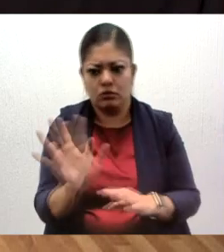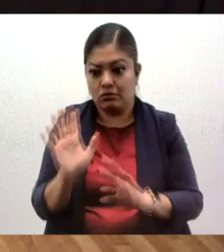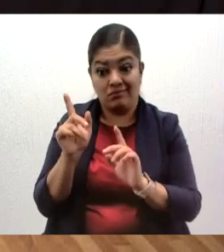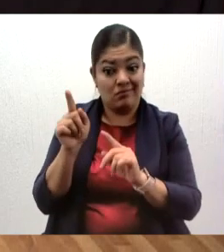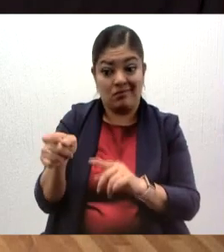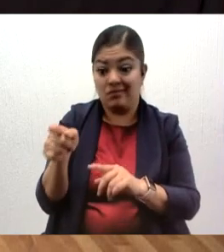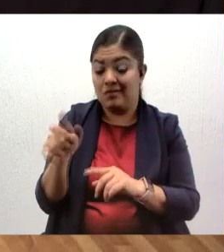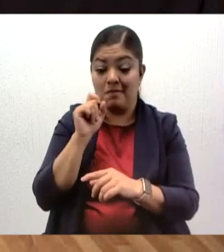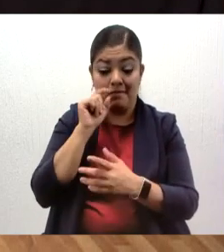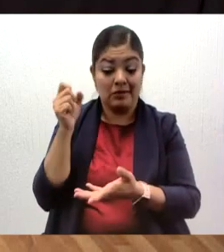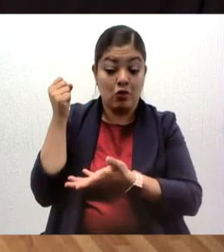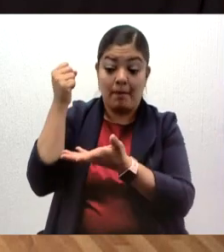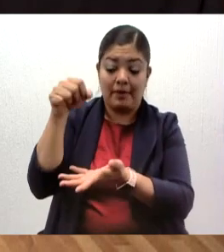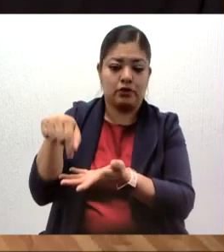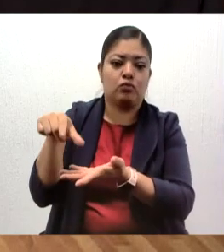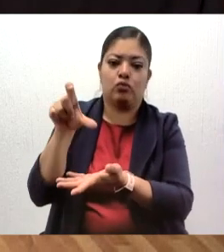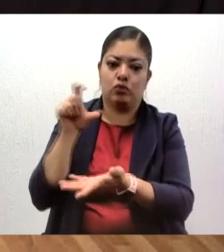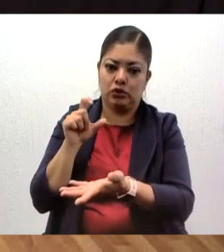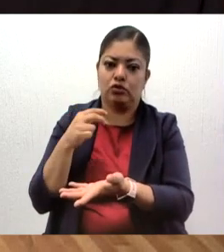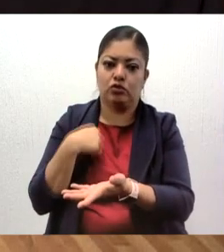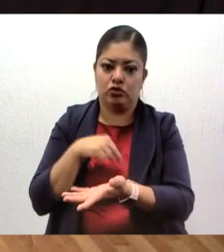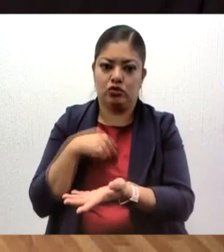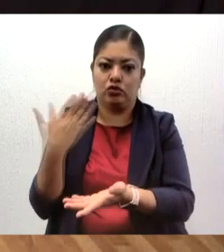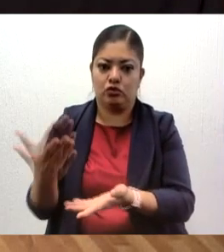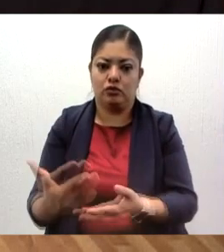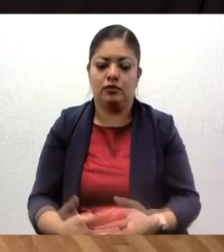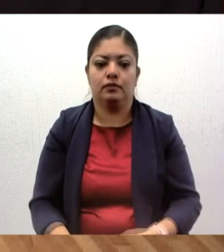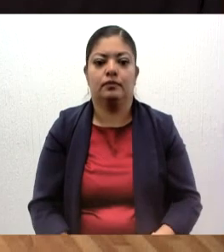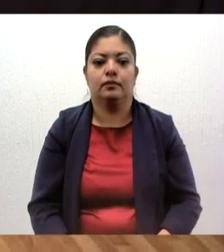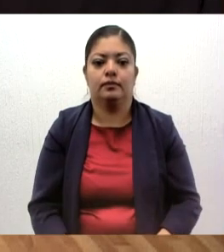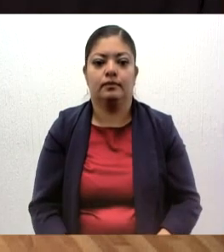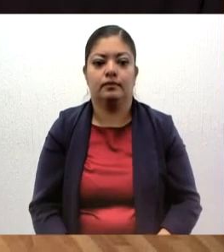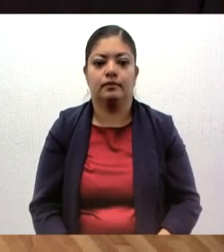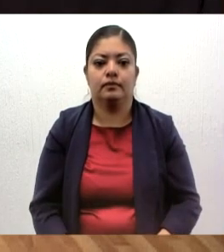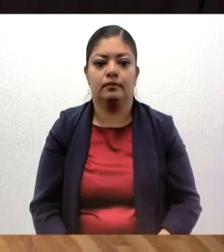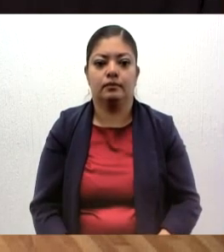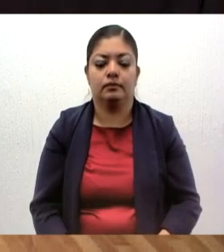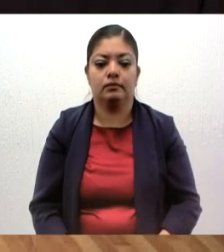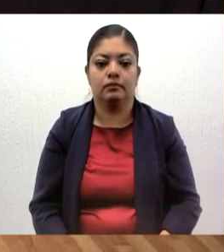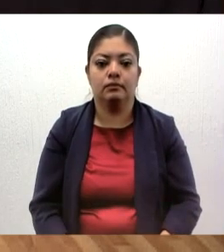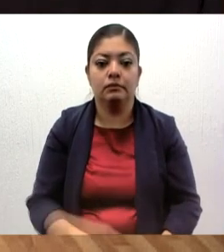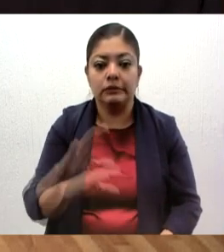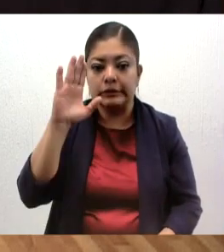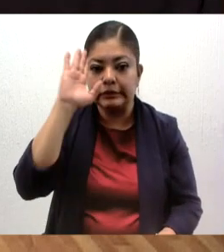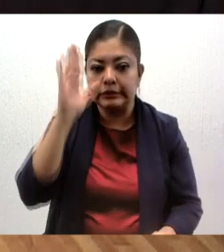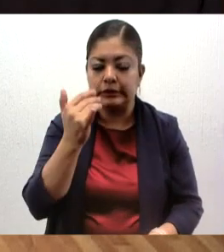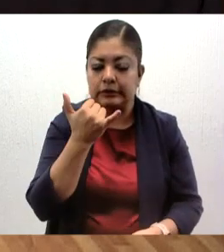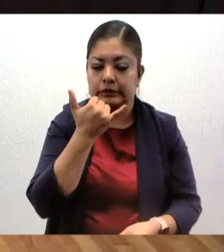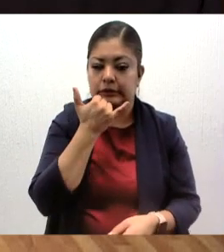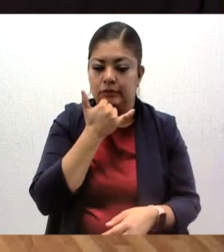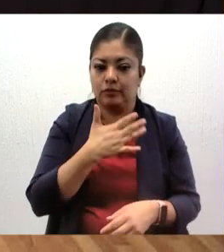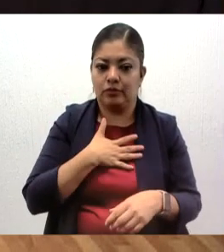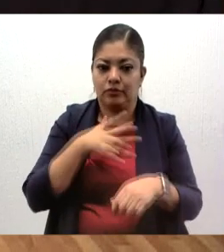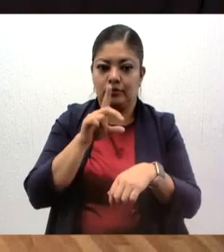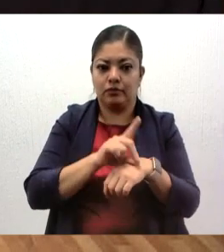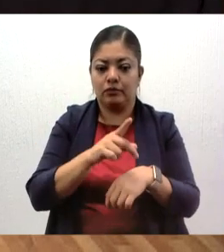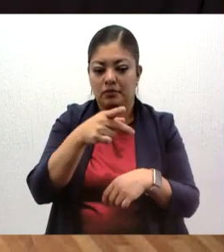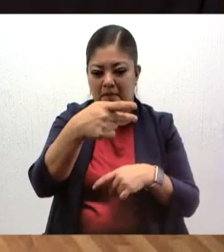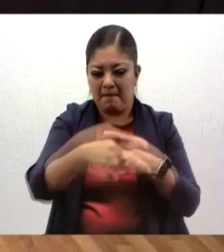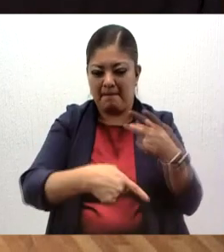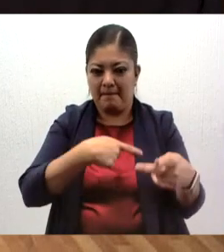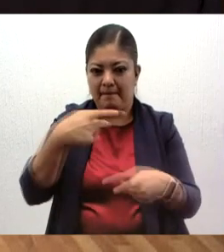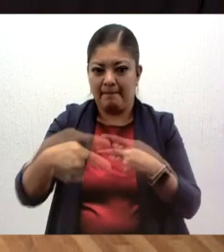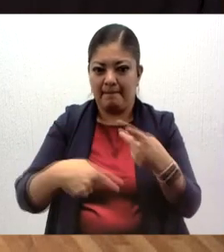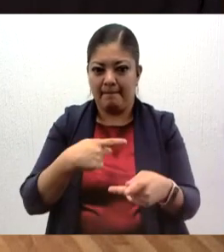solicitando nosotros Hola buenos días No más para abonarle tantito a lo las preguntas y lo ha